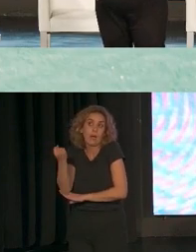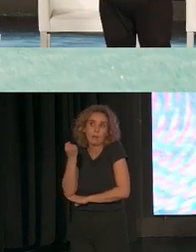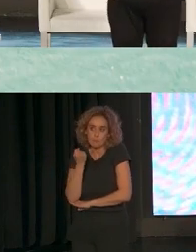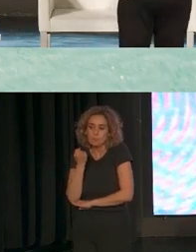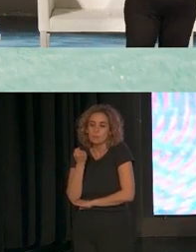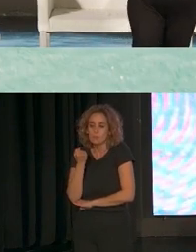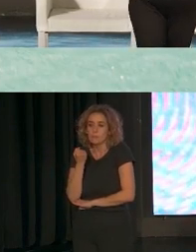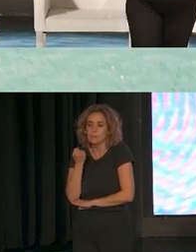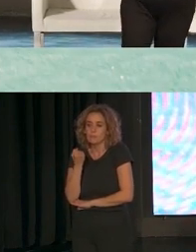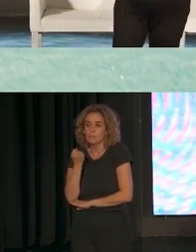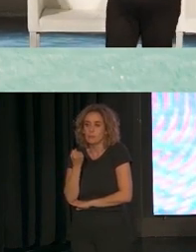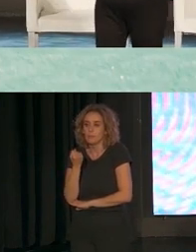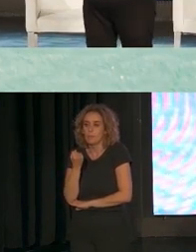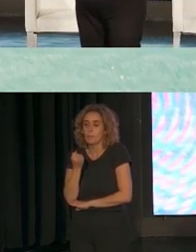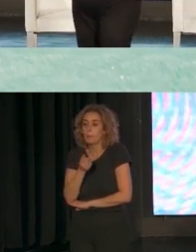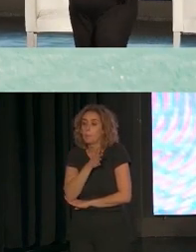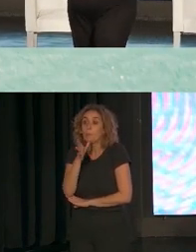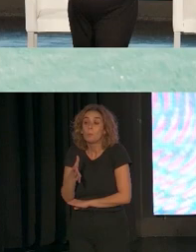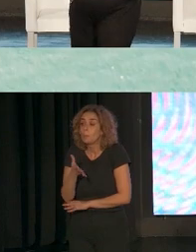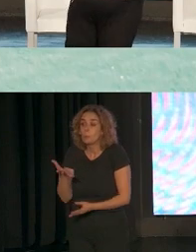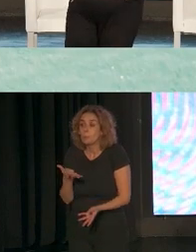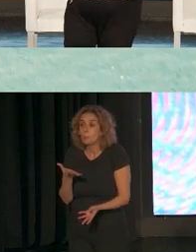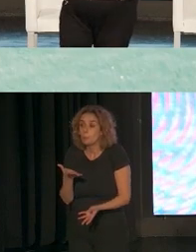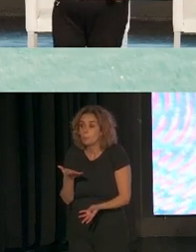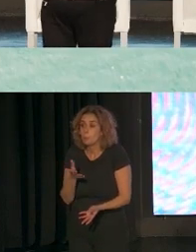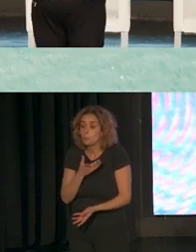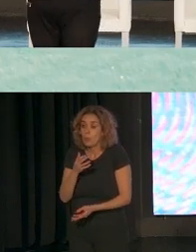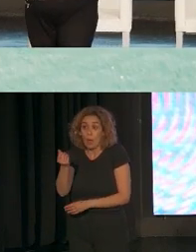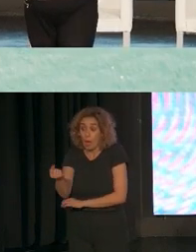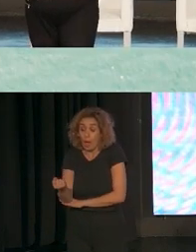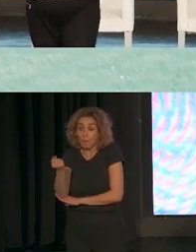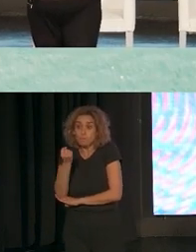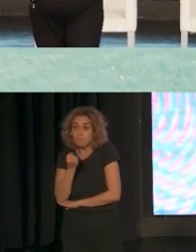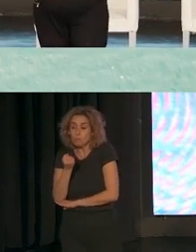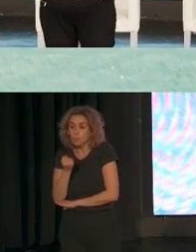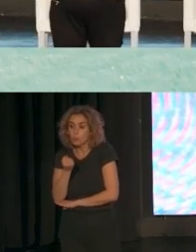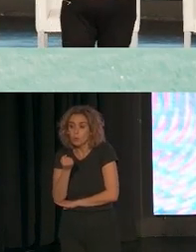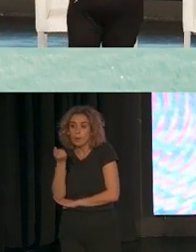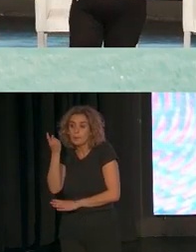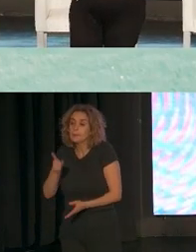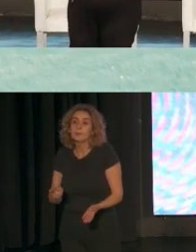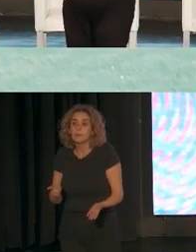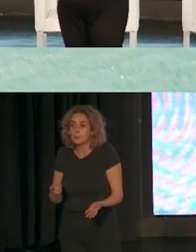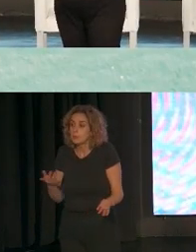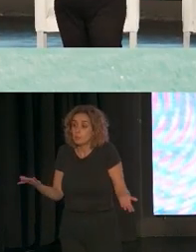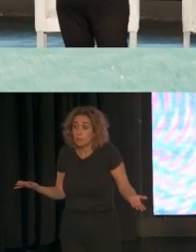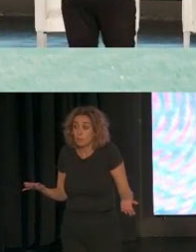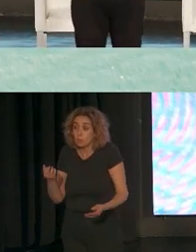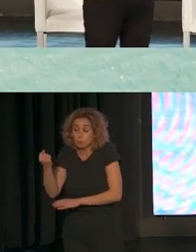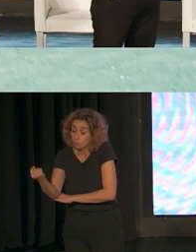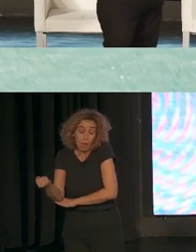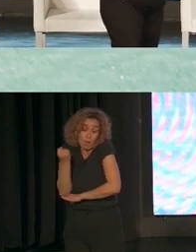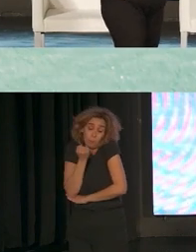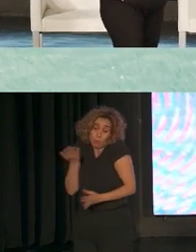apoyos porque recibir apoyos y también pues eso recibir